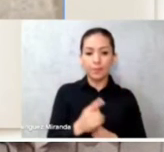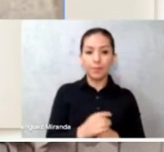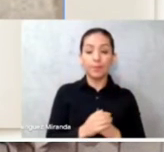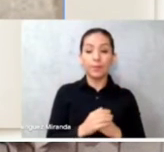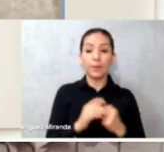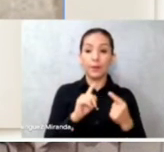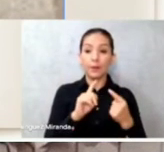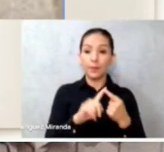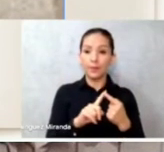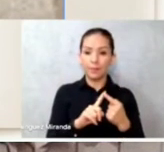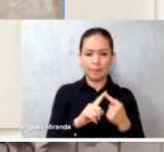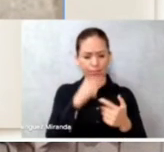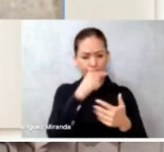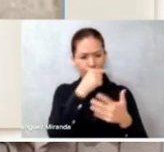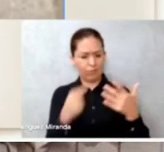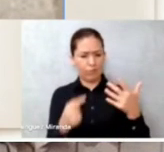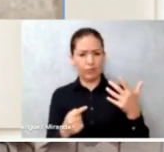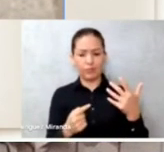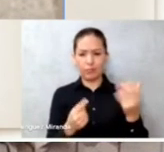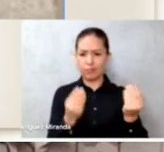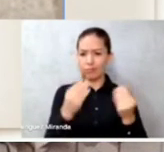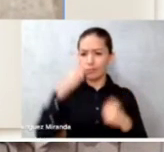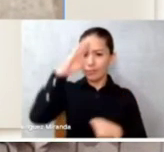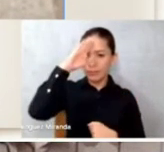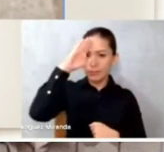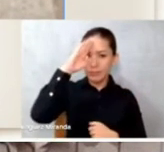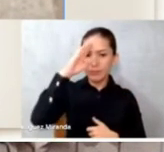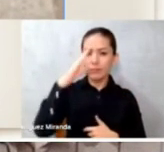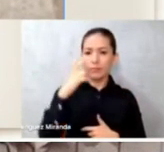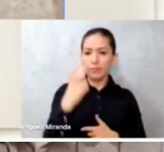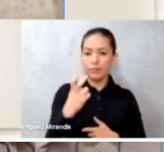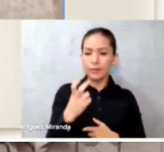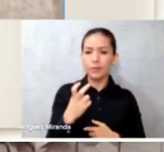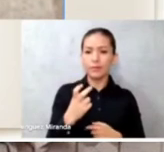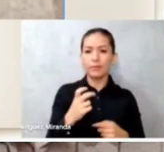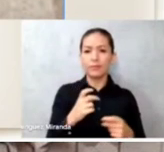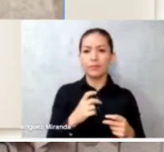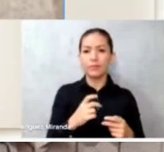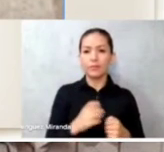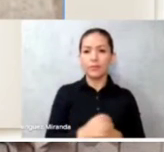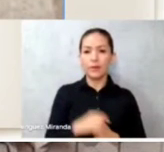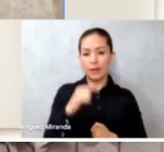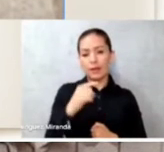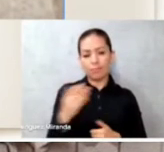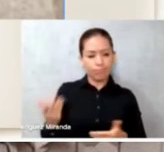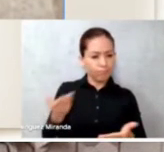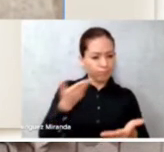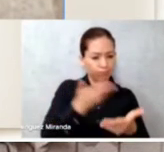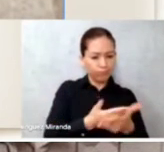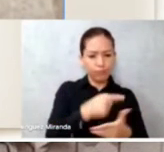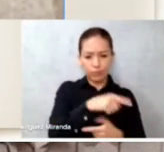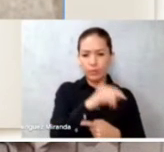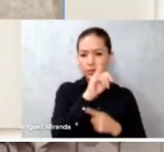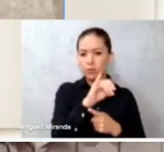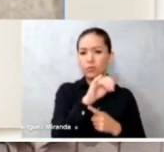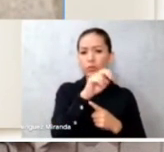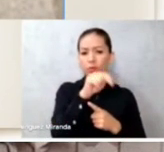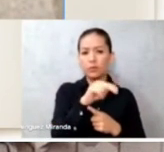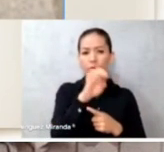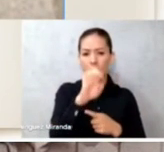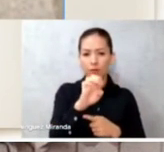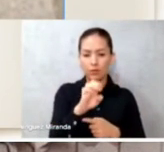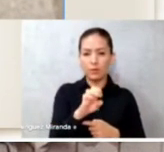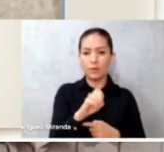impugnación, en específico procedimientos especiales sancionadores que fueron presentados en el Instituto Estatal Electoral entre